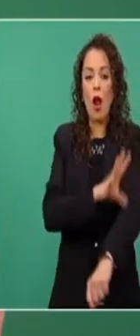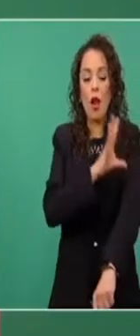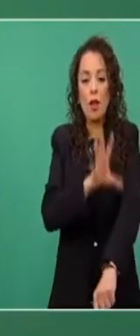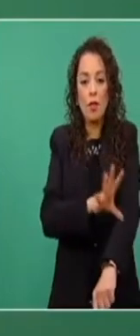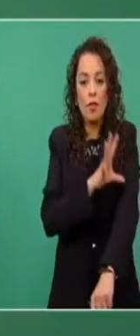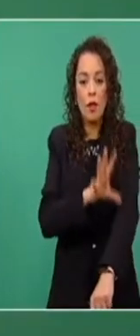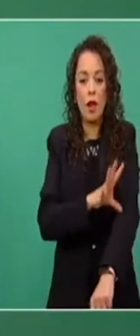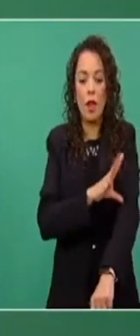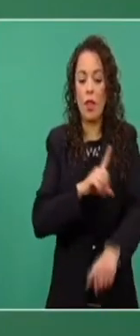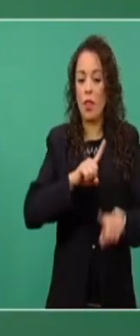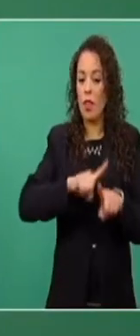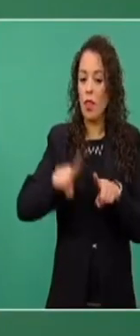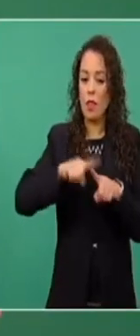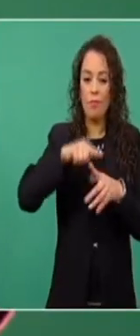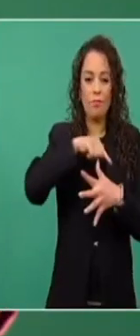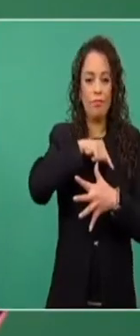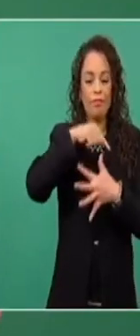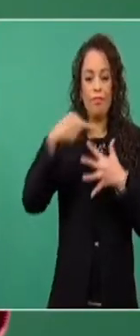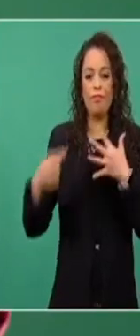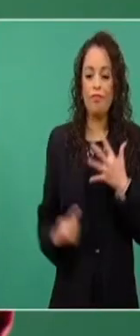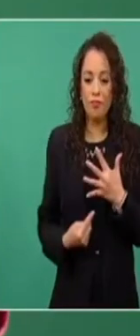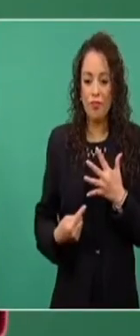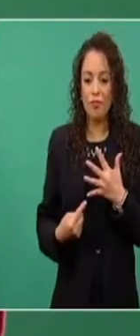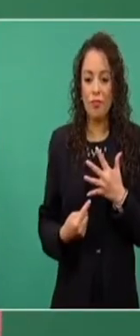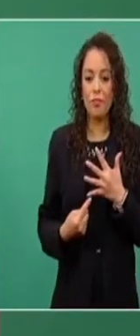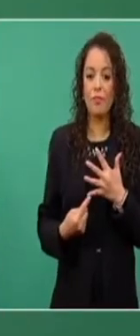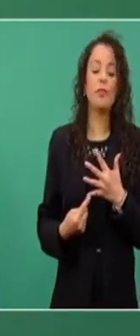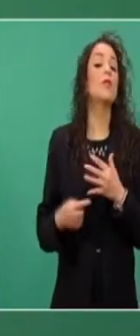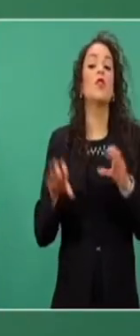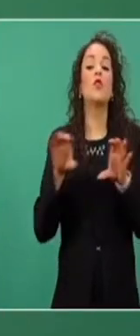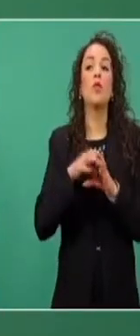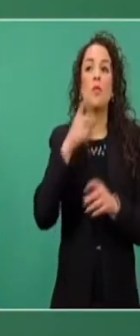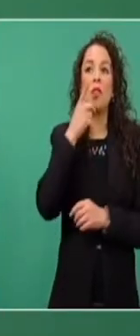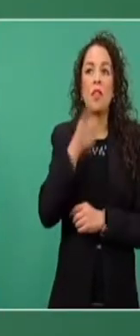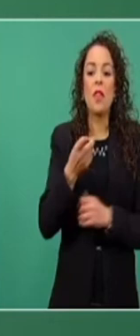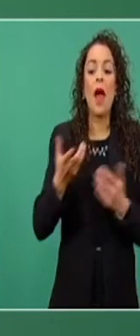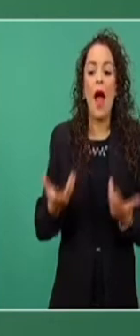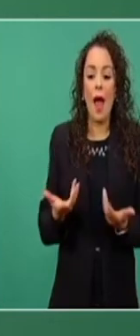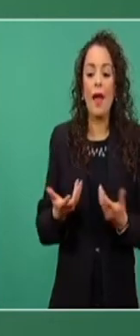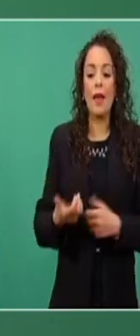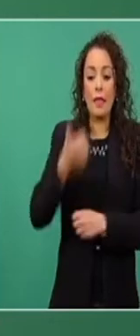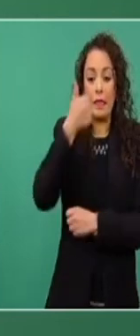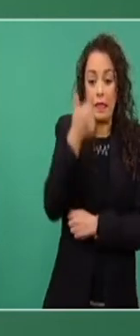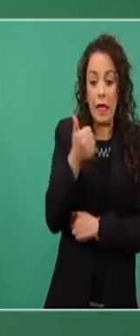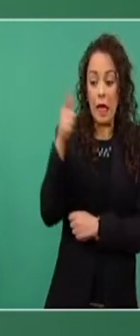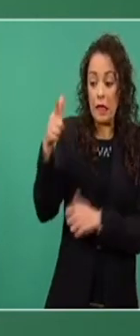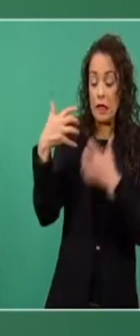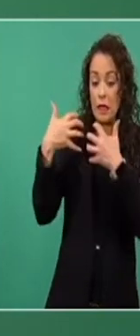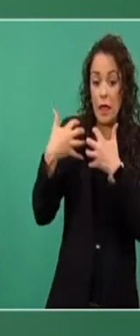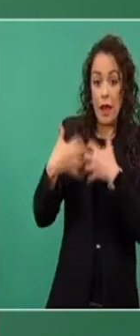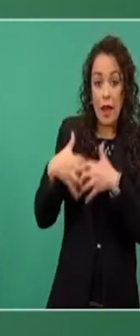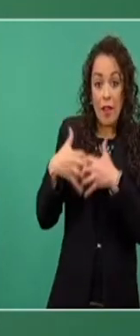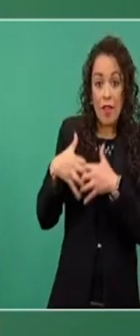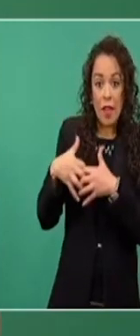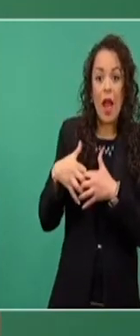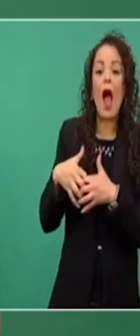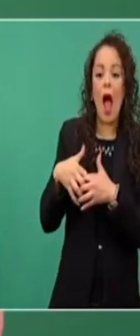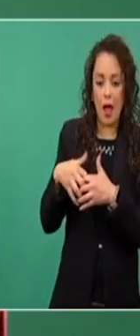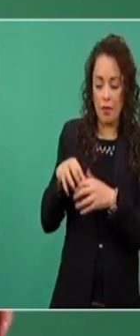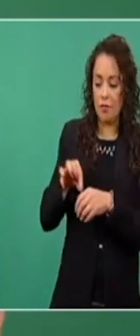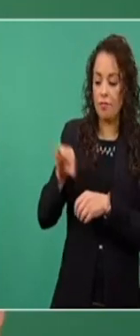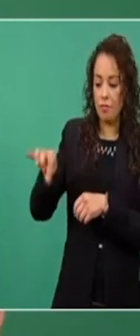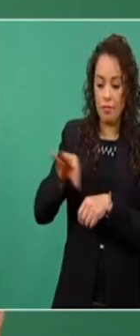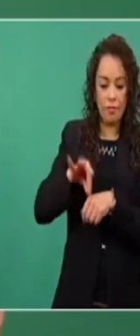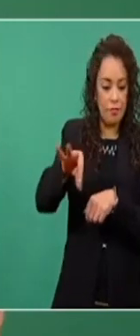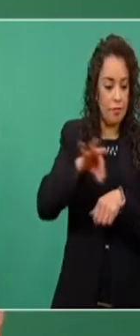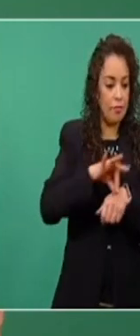electricistas, que se van a sembrar, por así decirlo, en las 6 refinerías, y que parte de ellos también van